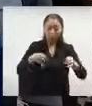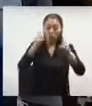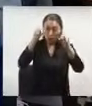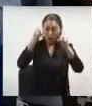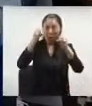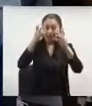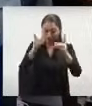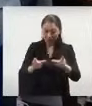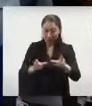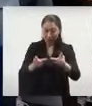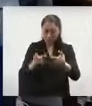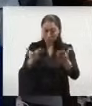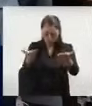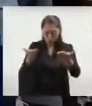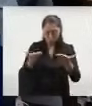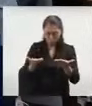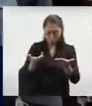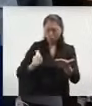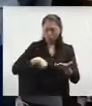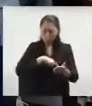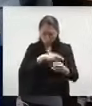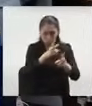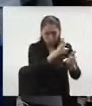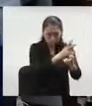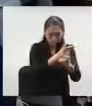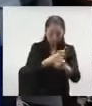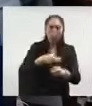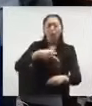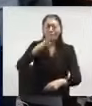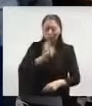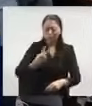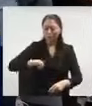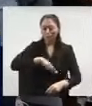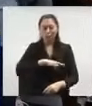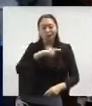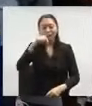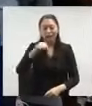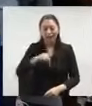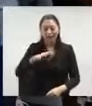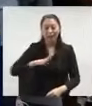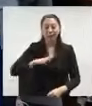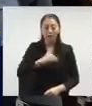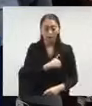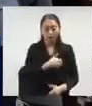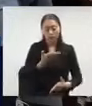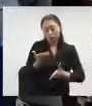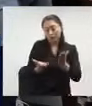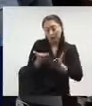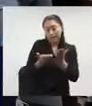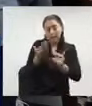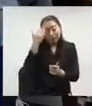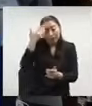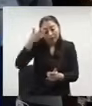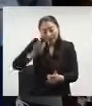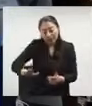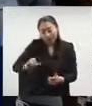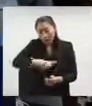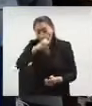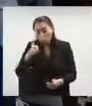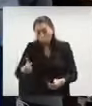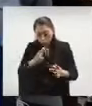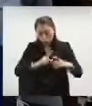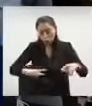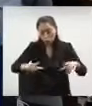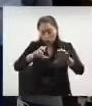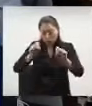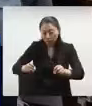propuesto, por eso estamos aquí, vamos a inspeccionarlo y probablemente mañana vamos a ver otra posibilidad, a inspeccionar.